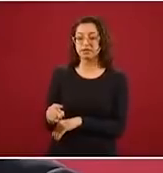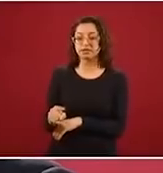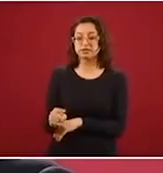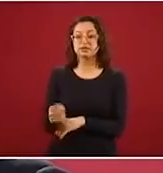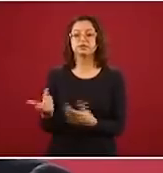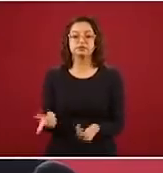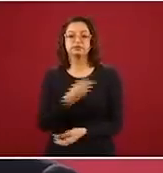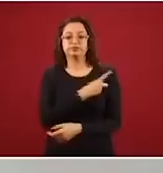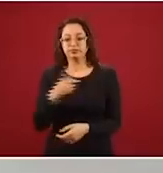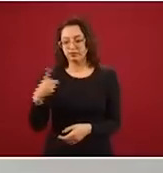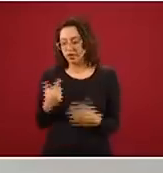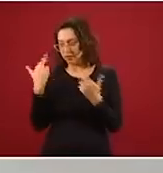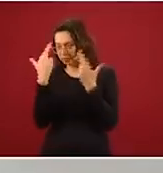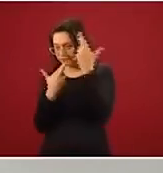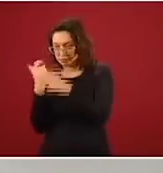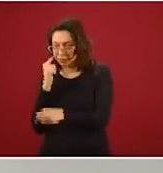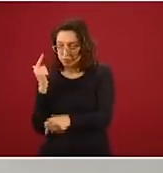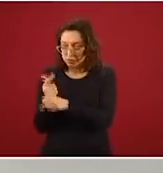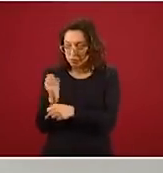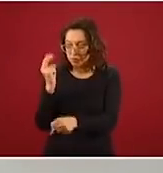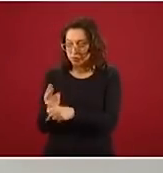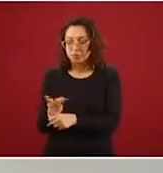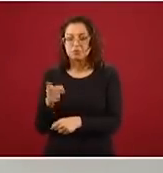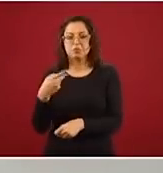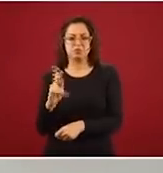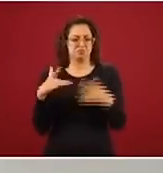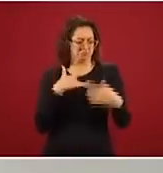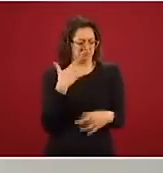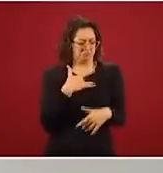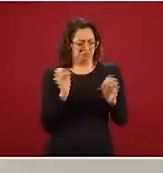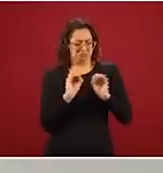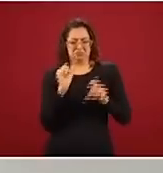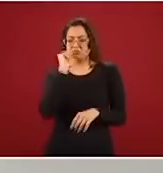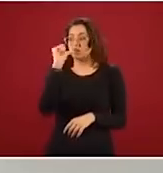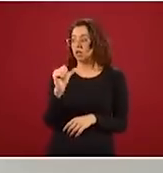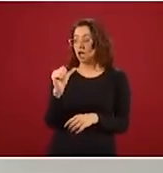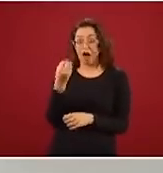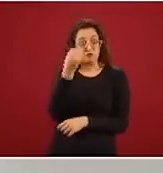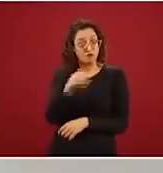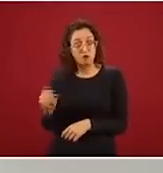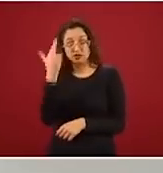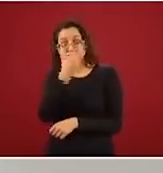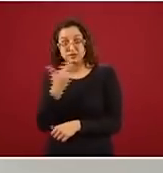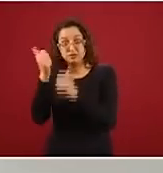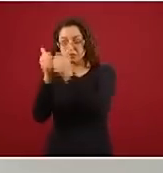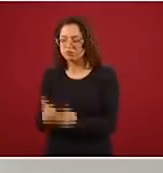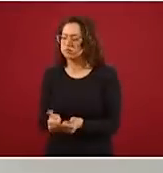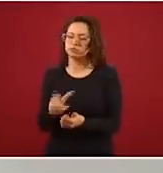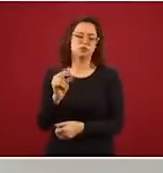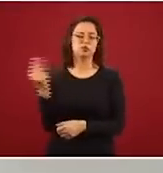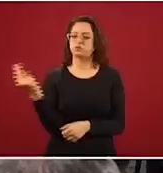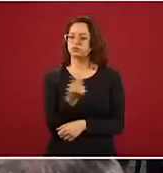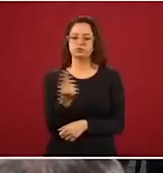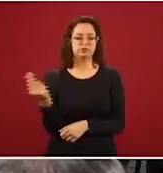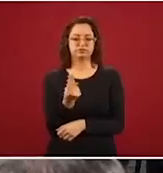el tamizaje, la detección temprana de síntomas. El que está asintomático no necesita cuarentena alguna. El caso concreto en donde sí